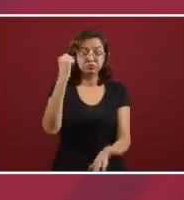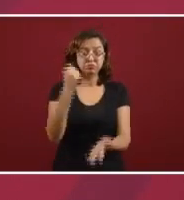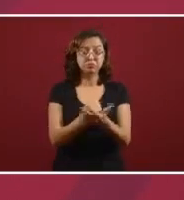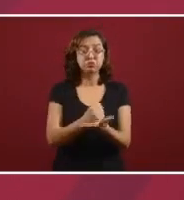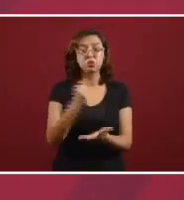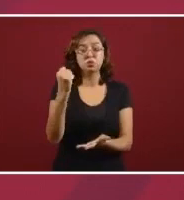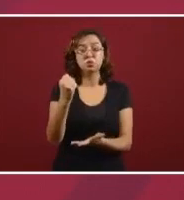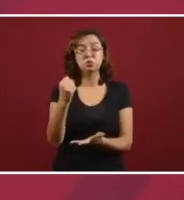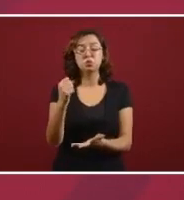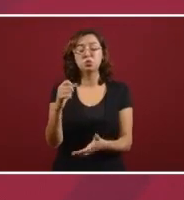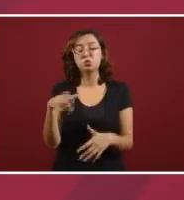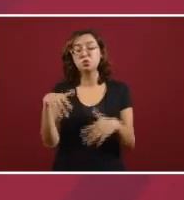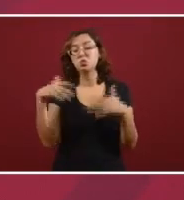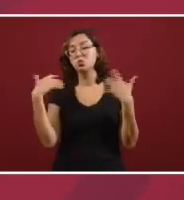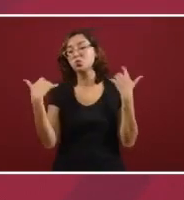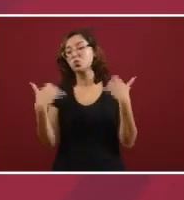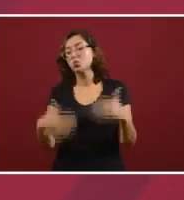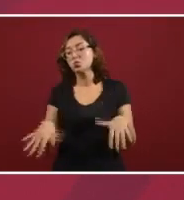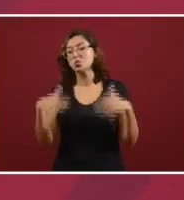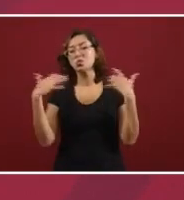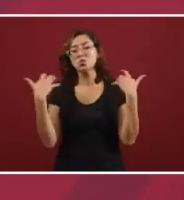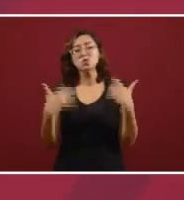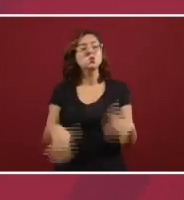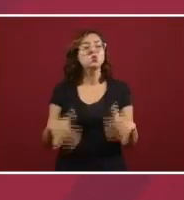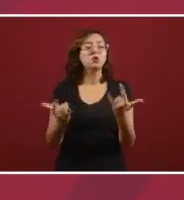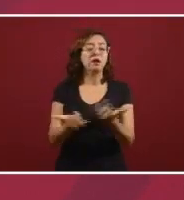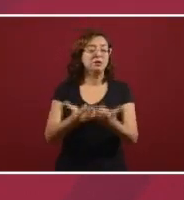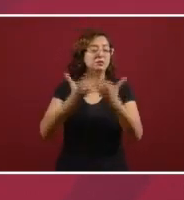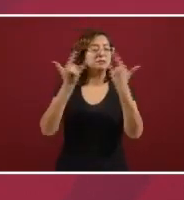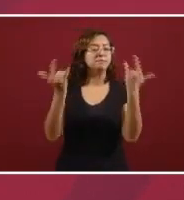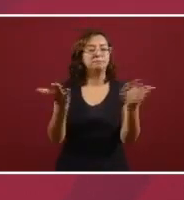va a ser algo verdaderamente histórico.